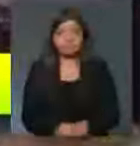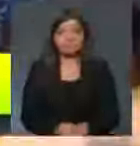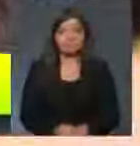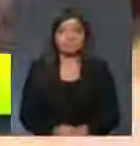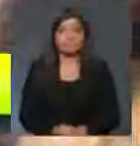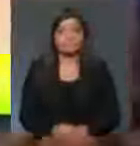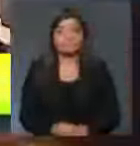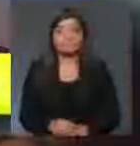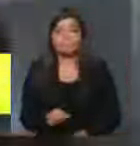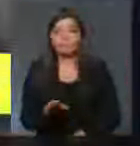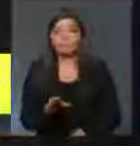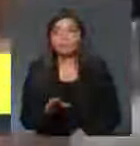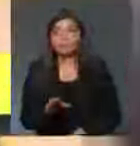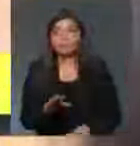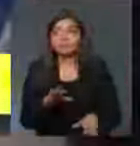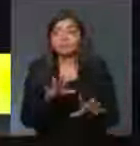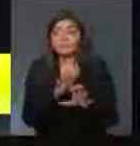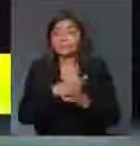No, es un líder.